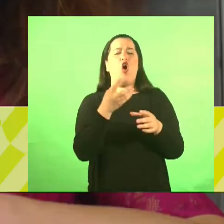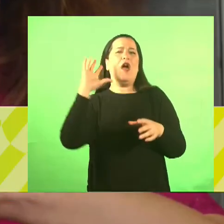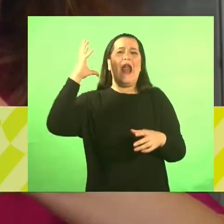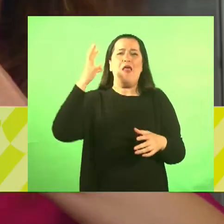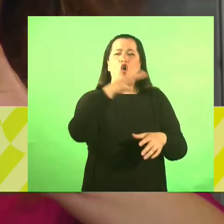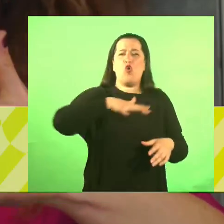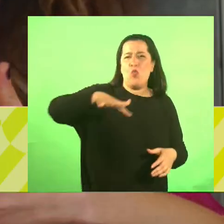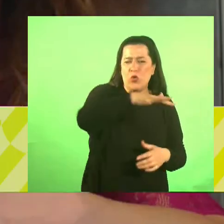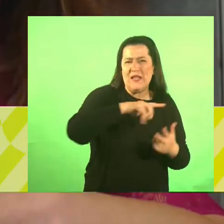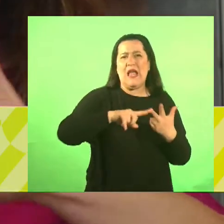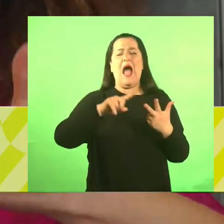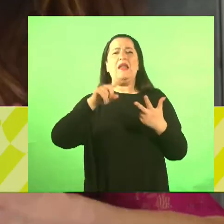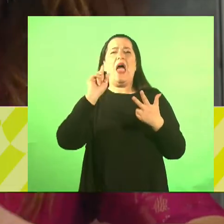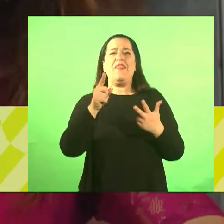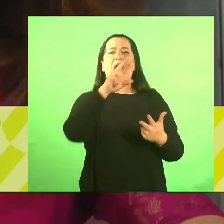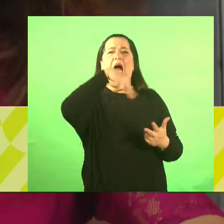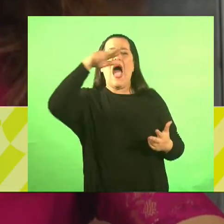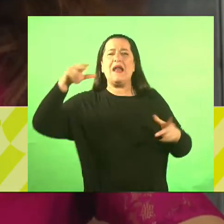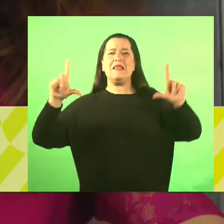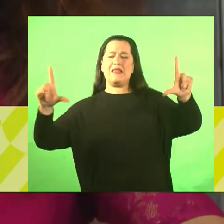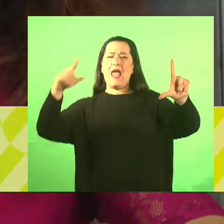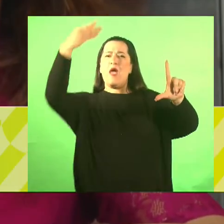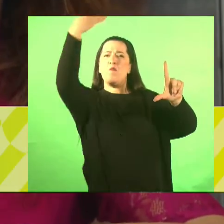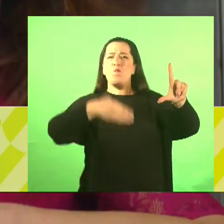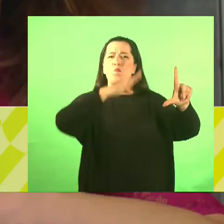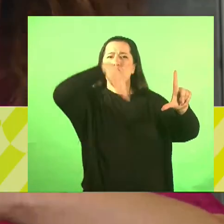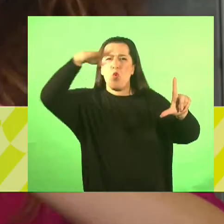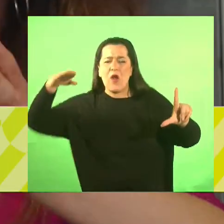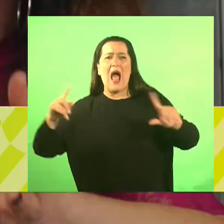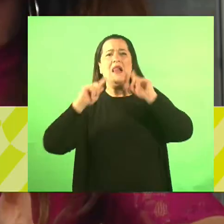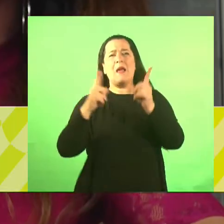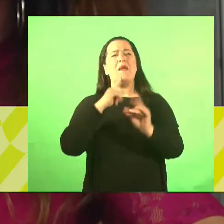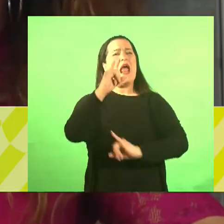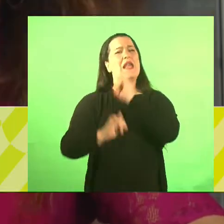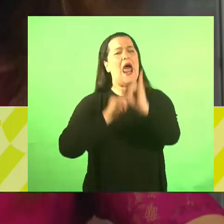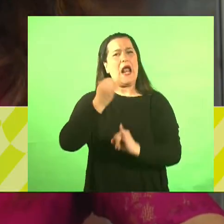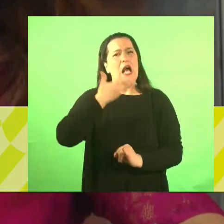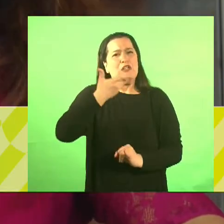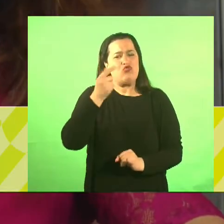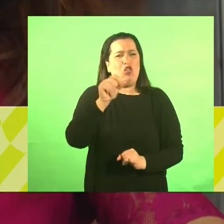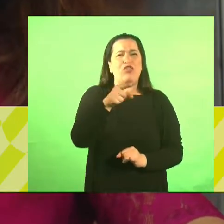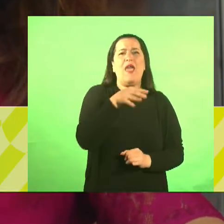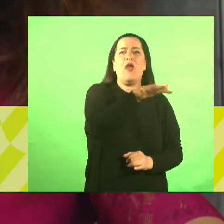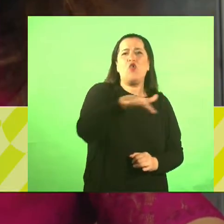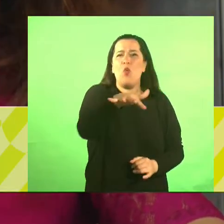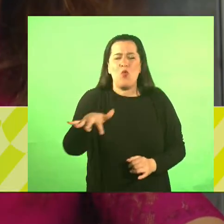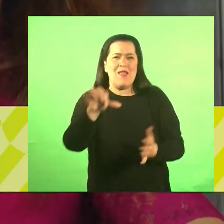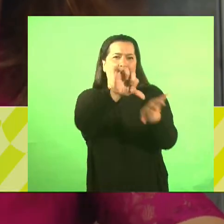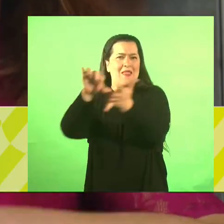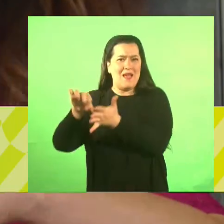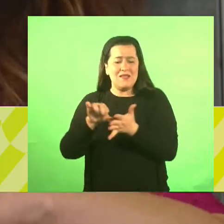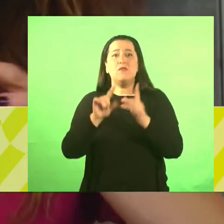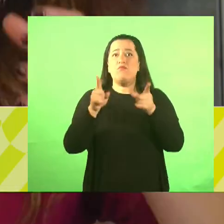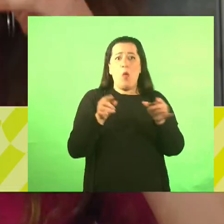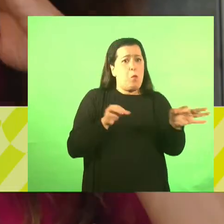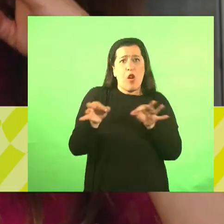comunitarias, proyectos de arte de murales, proyectos de narración oral con comunidades locales, todos esos proyectos que